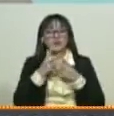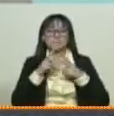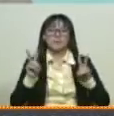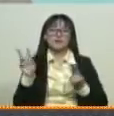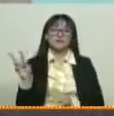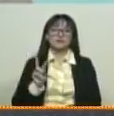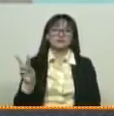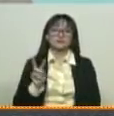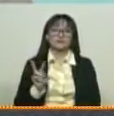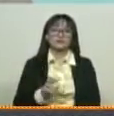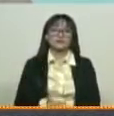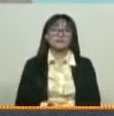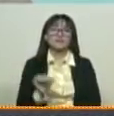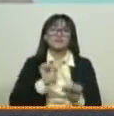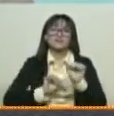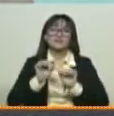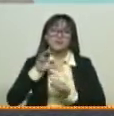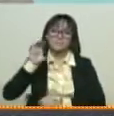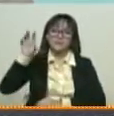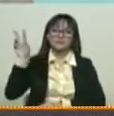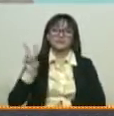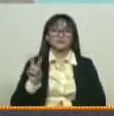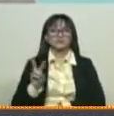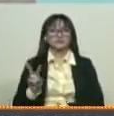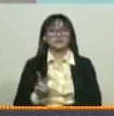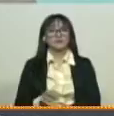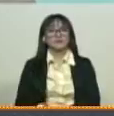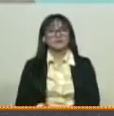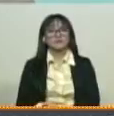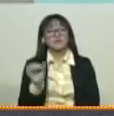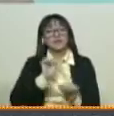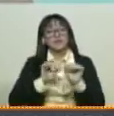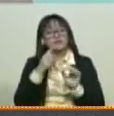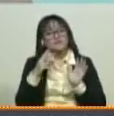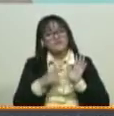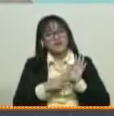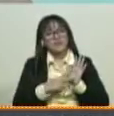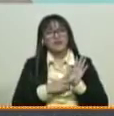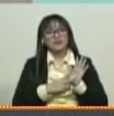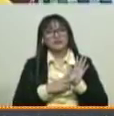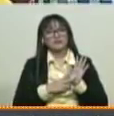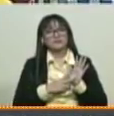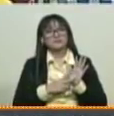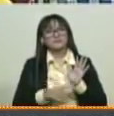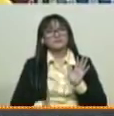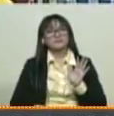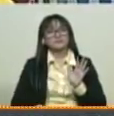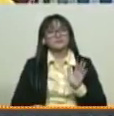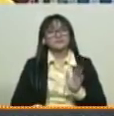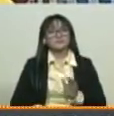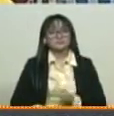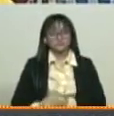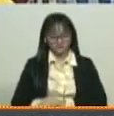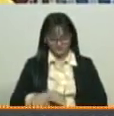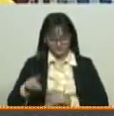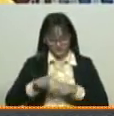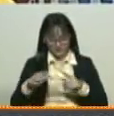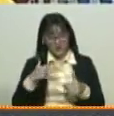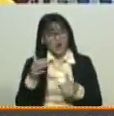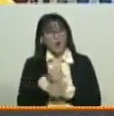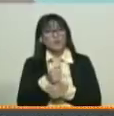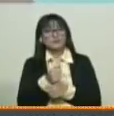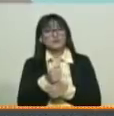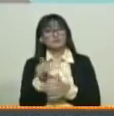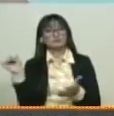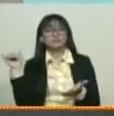Venezuela. Para defender la patria venezolana. Y para defender la verdad también. Una de las cosas que encontramos en esta gira de